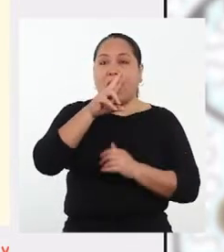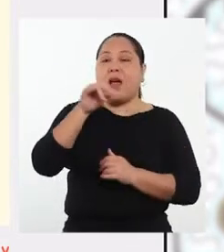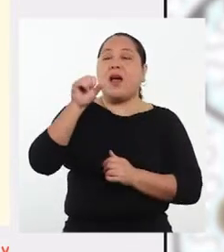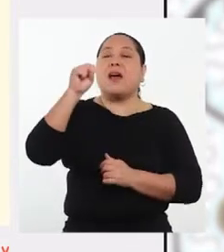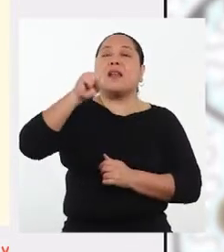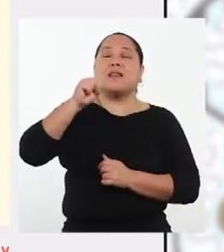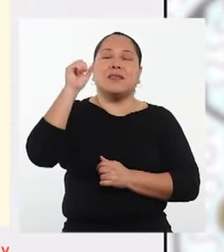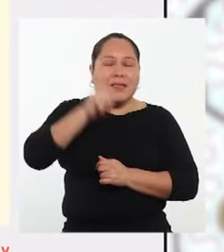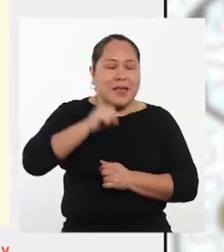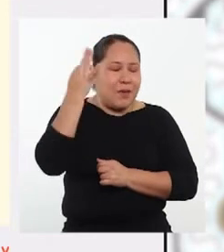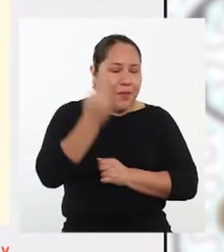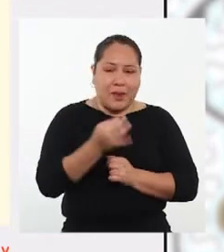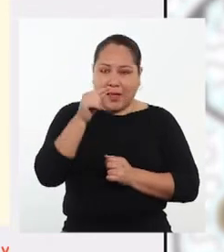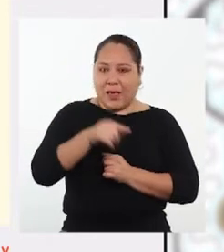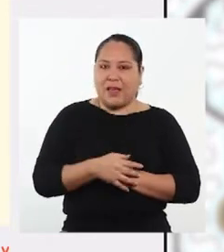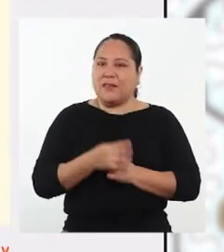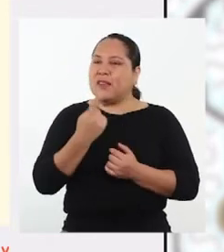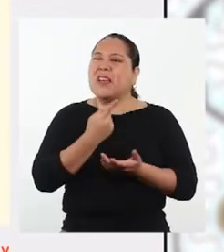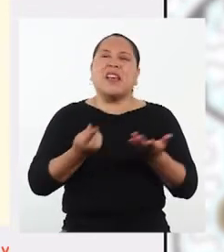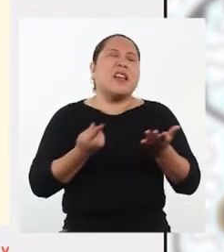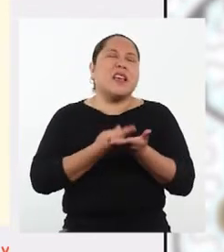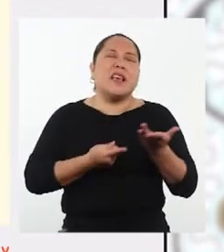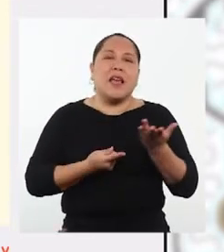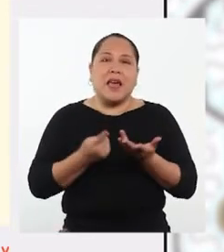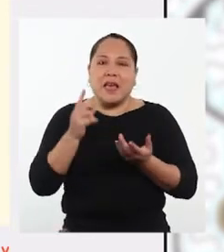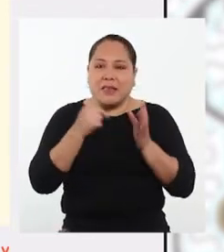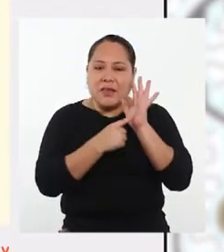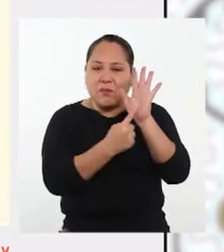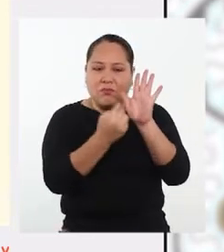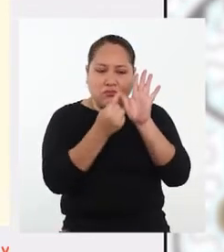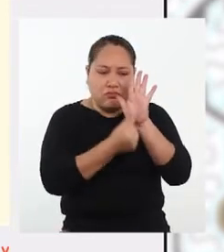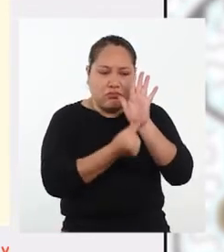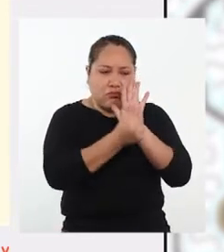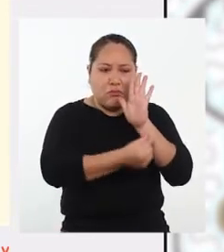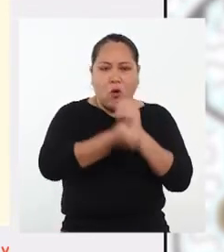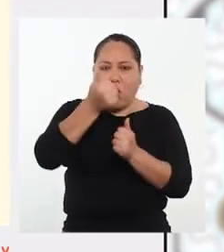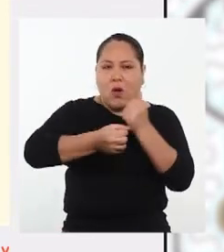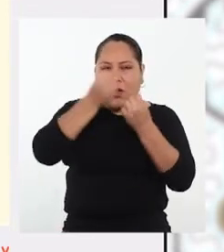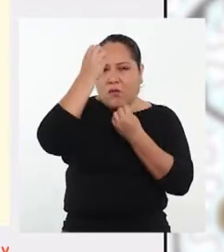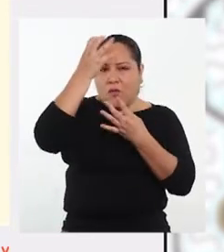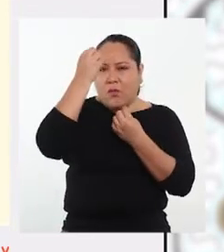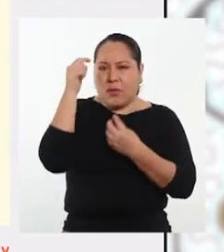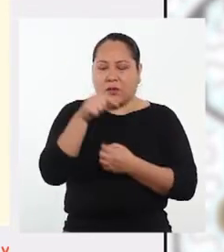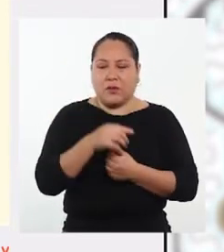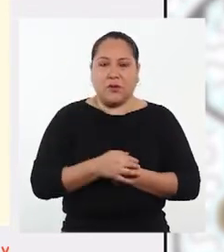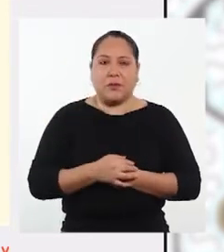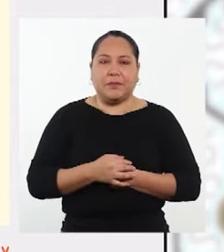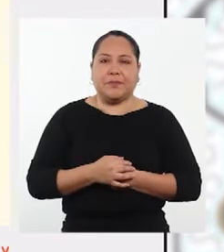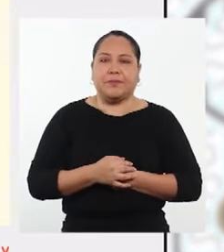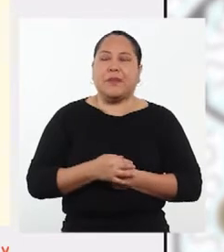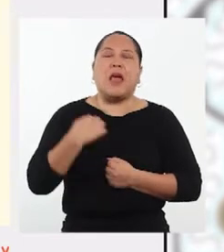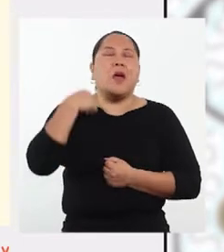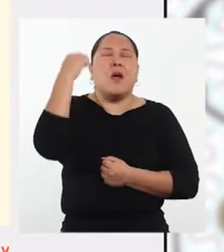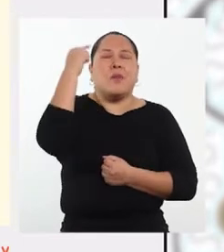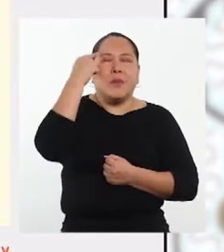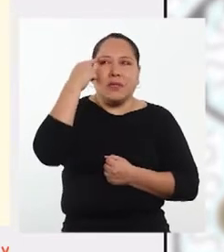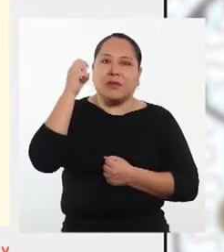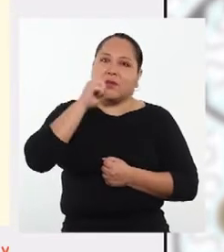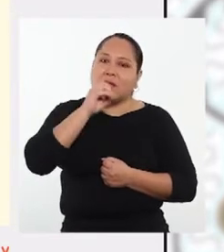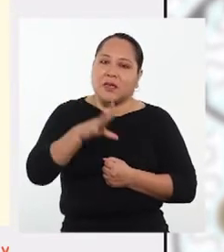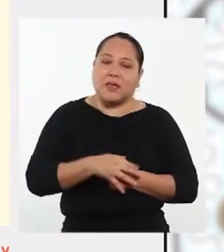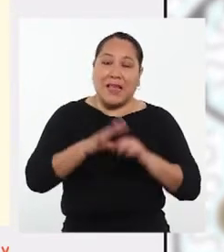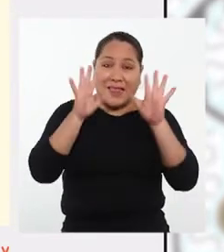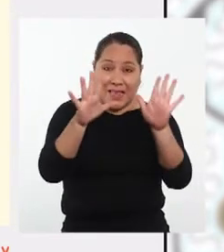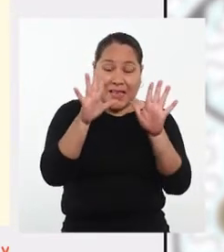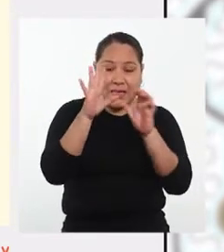verdad! Ahora, ¿qué es lo que está midiendo el gráfico en sí? ¿Qué información estadística tiene dentro? Creo que habla de